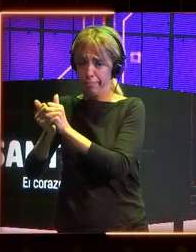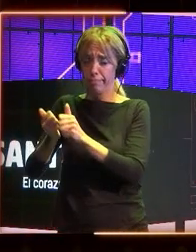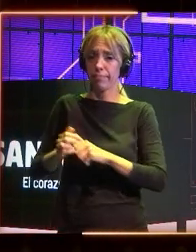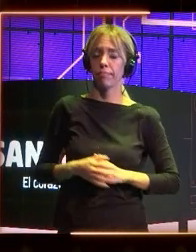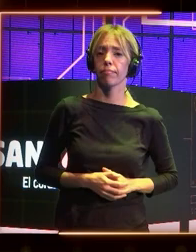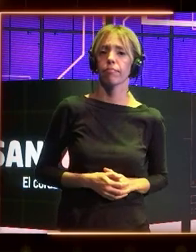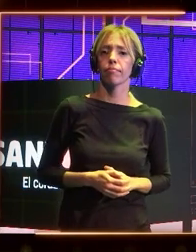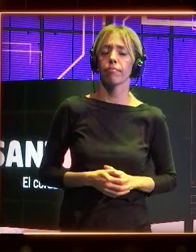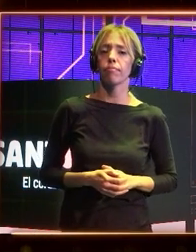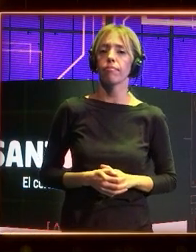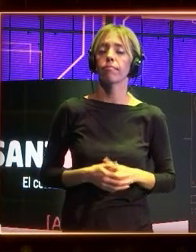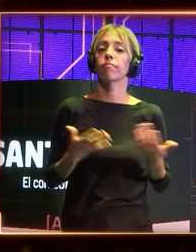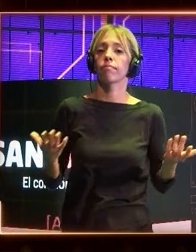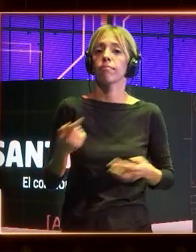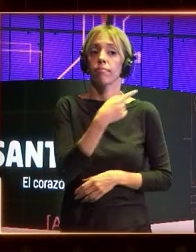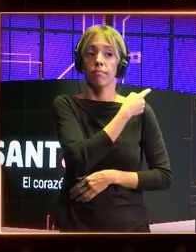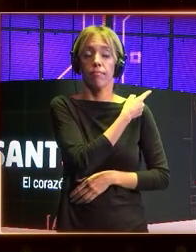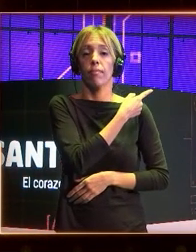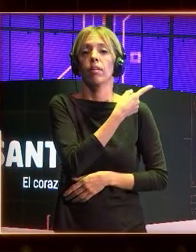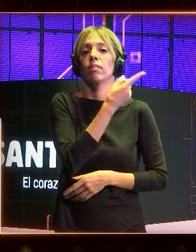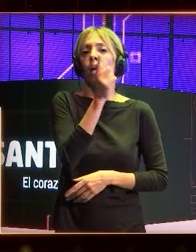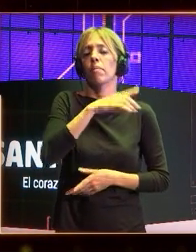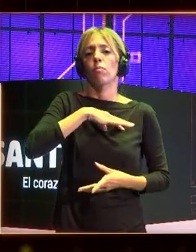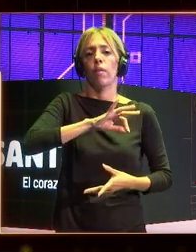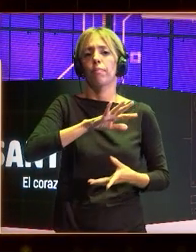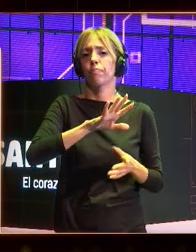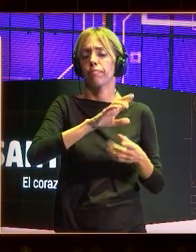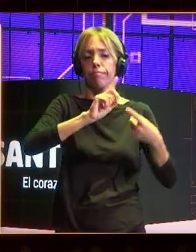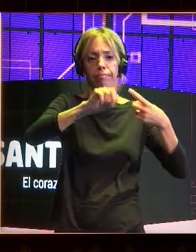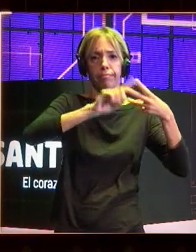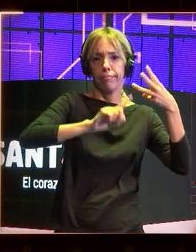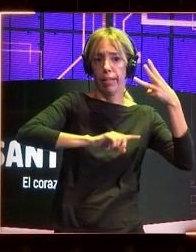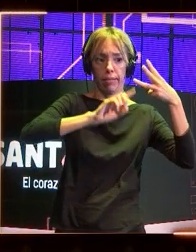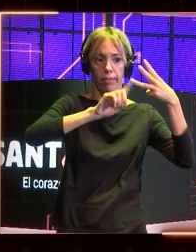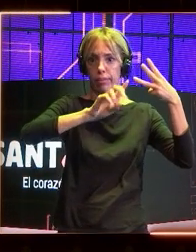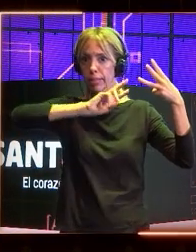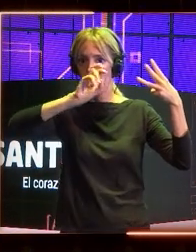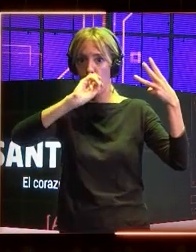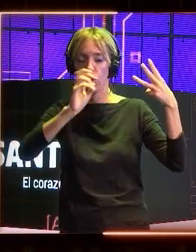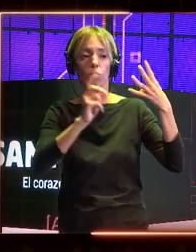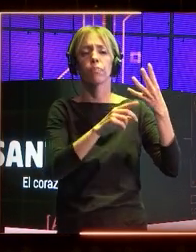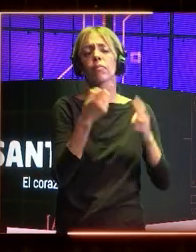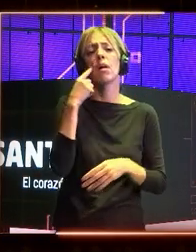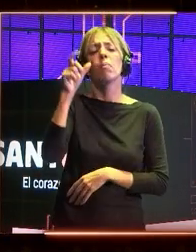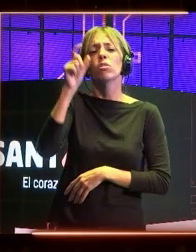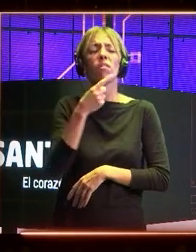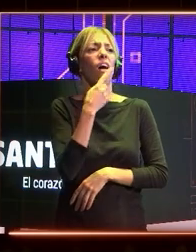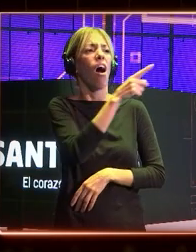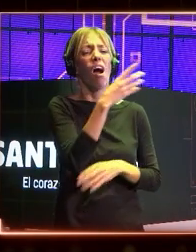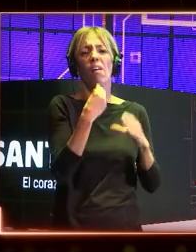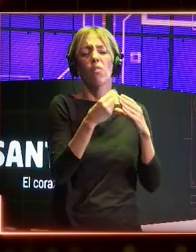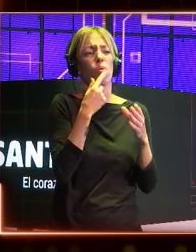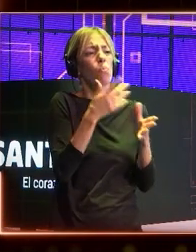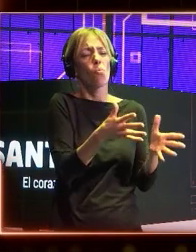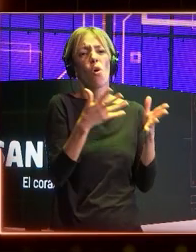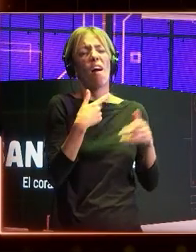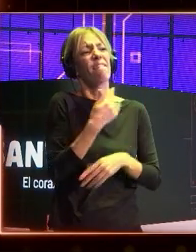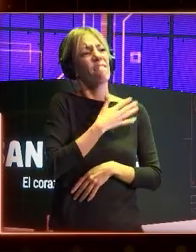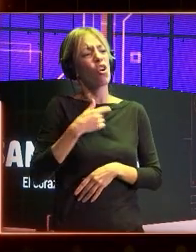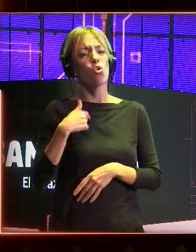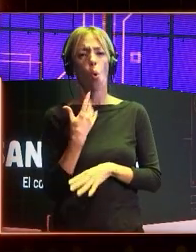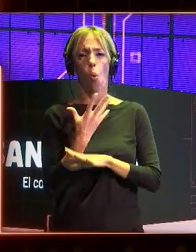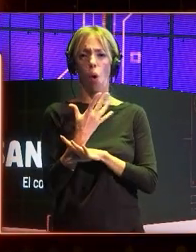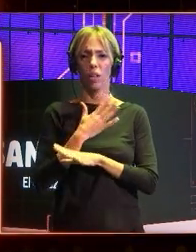realidad esto lo podemos claro llevar a otros conceptos hay gente que ha dicho Oye este vídeo es ahora me ha encantado voy a crear mi propio